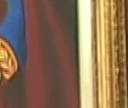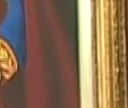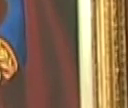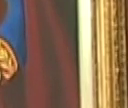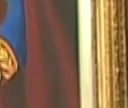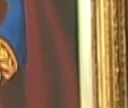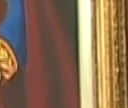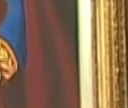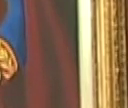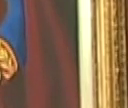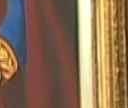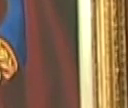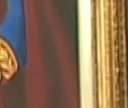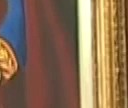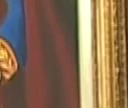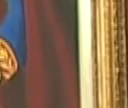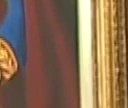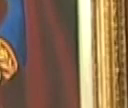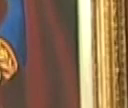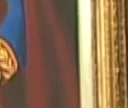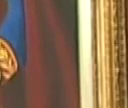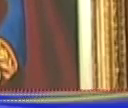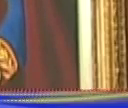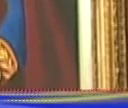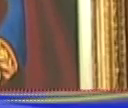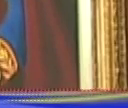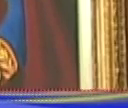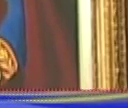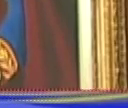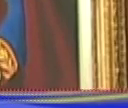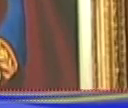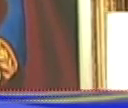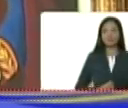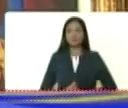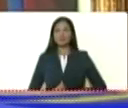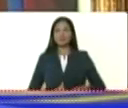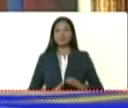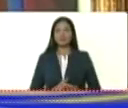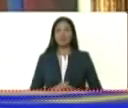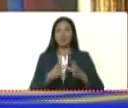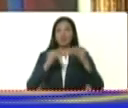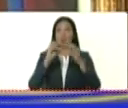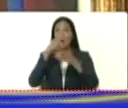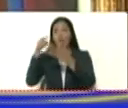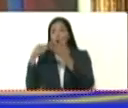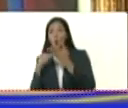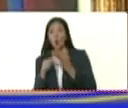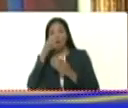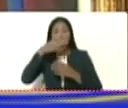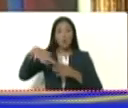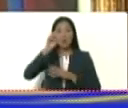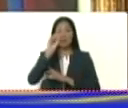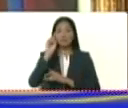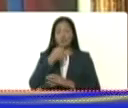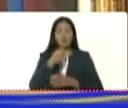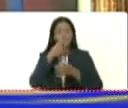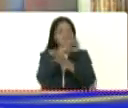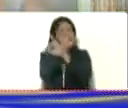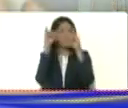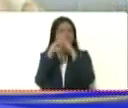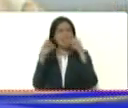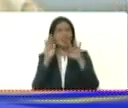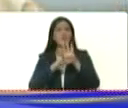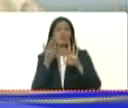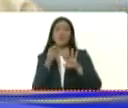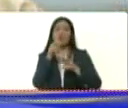la feria de la proteína, llega todos los productos que nuestro pueblo necesita. Yo estoy muy feliz por la manera